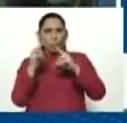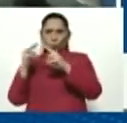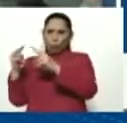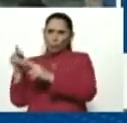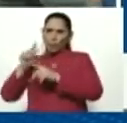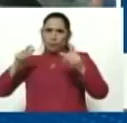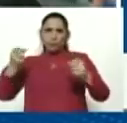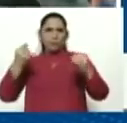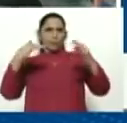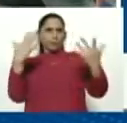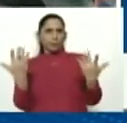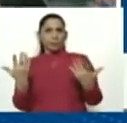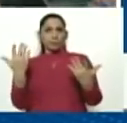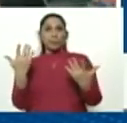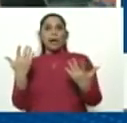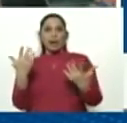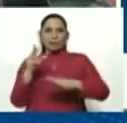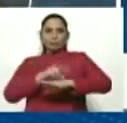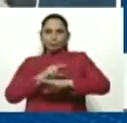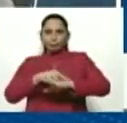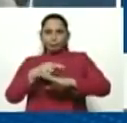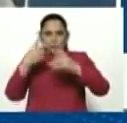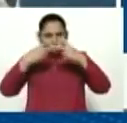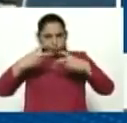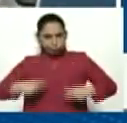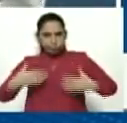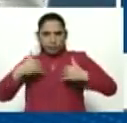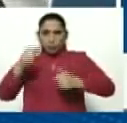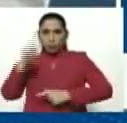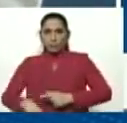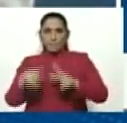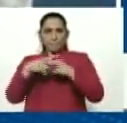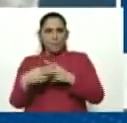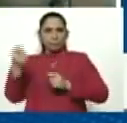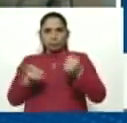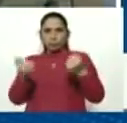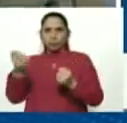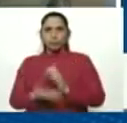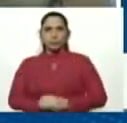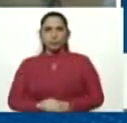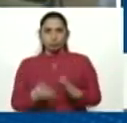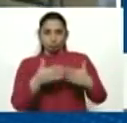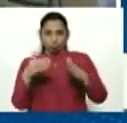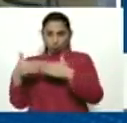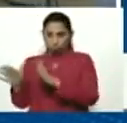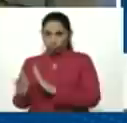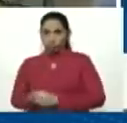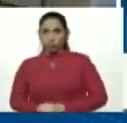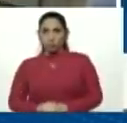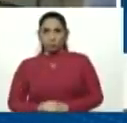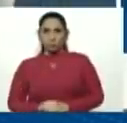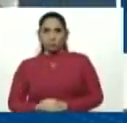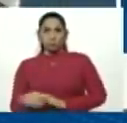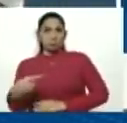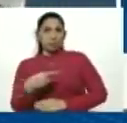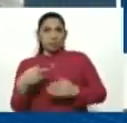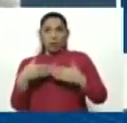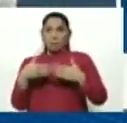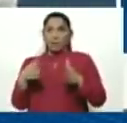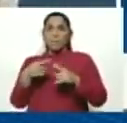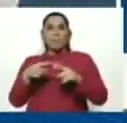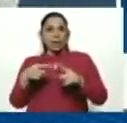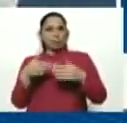atenderse asuntos pendientes. Los talleres mecánicos y de autopartes que abrieron fueron los que menos abrieron, pero